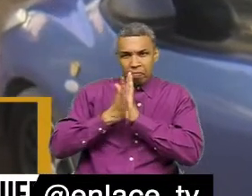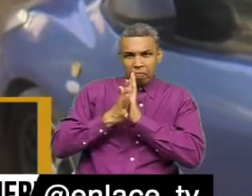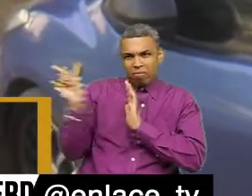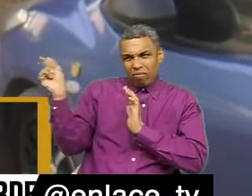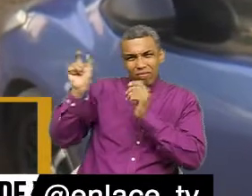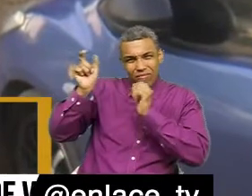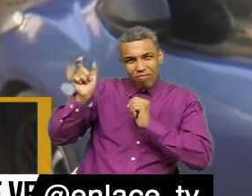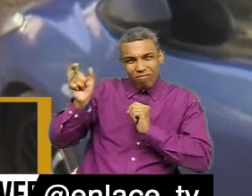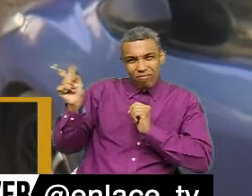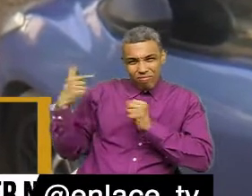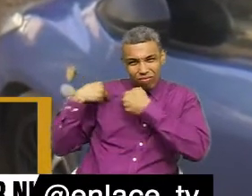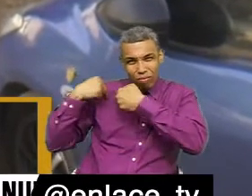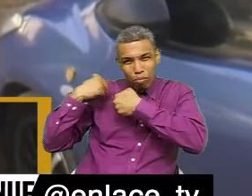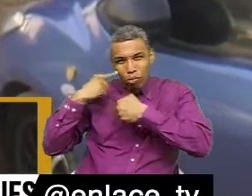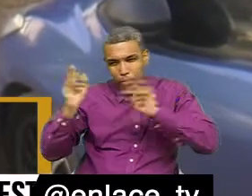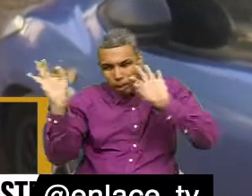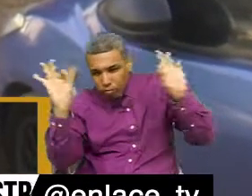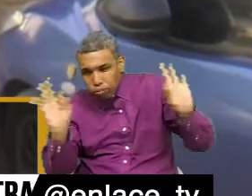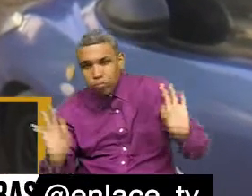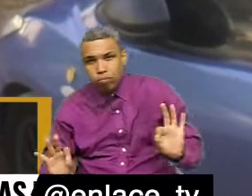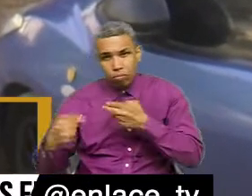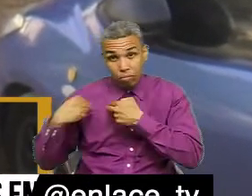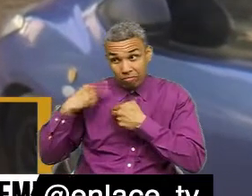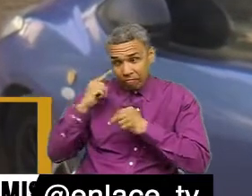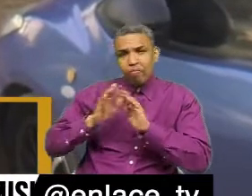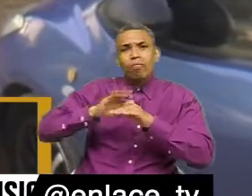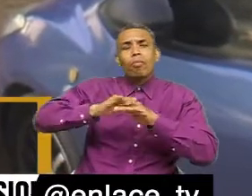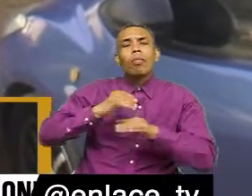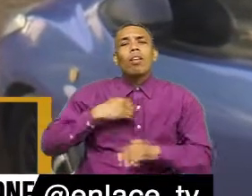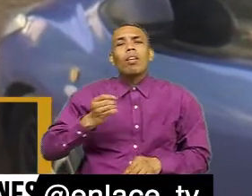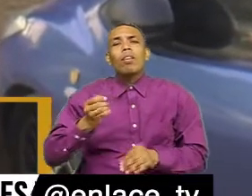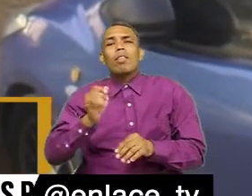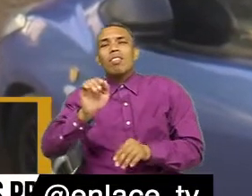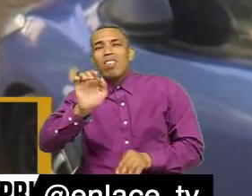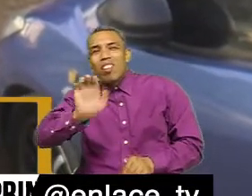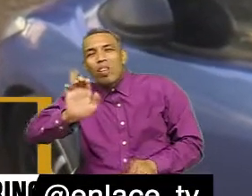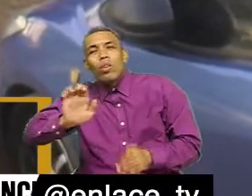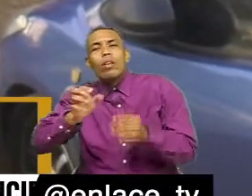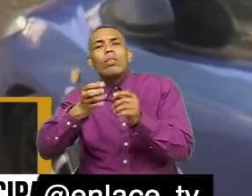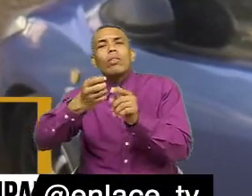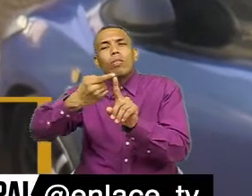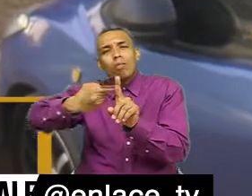enero a las 4 de la tarde. Empezamos a las 4 de la tarde.